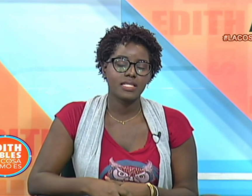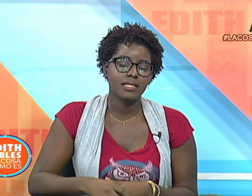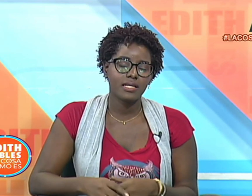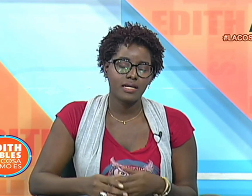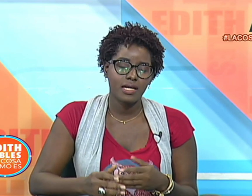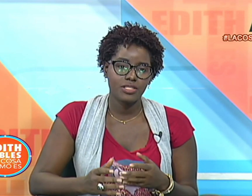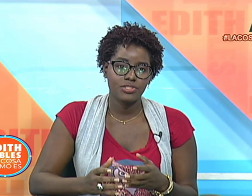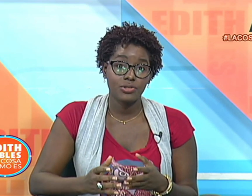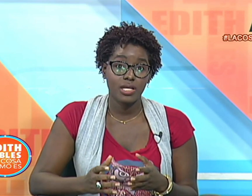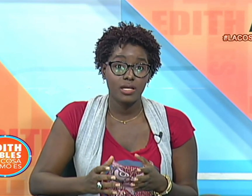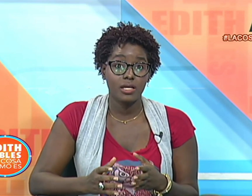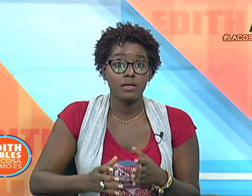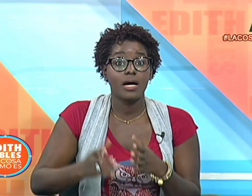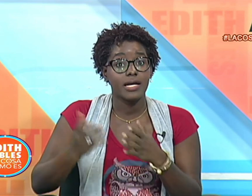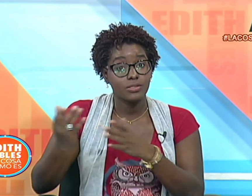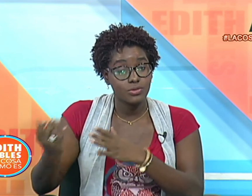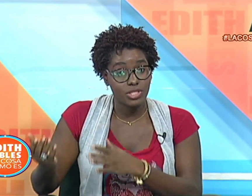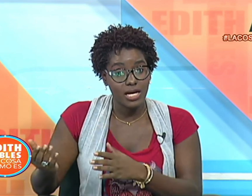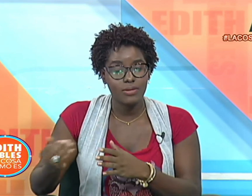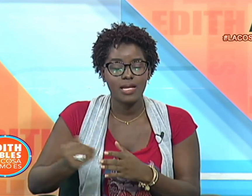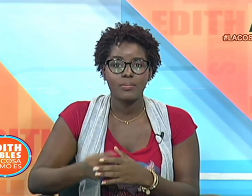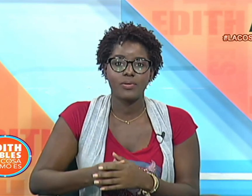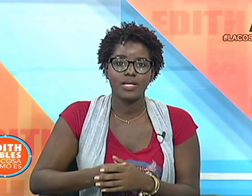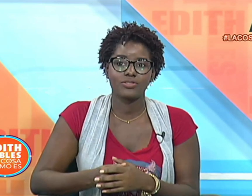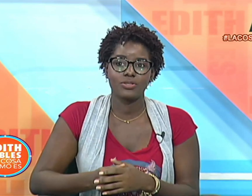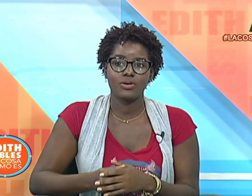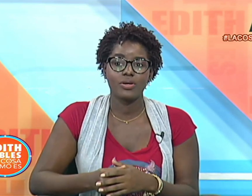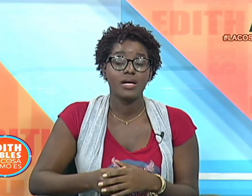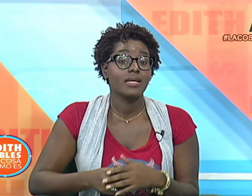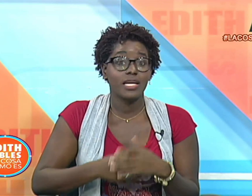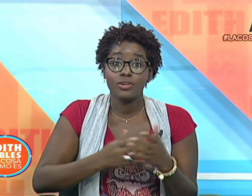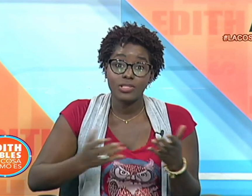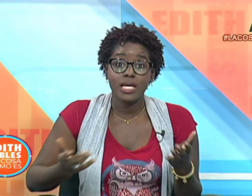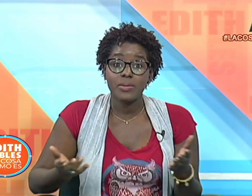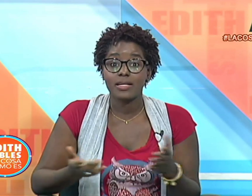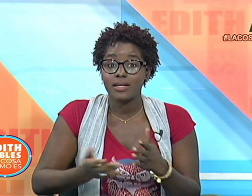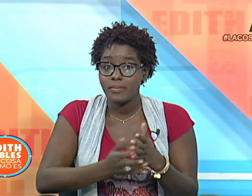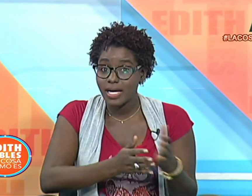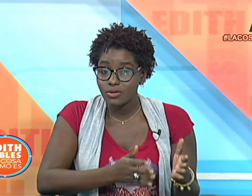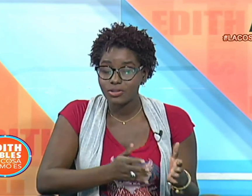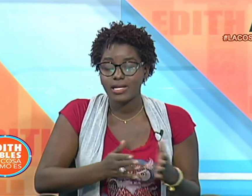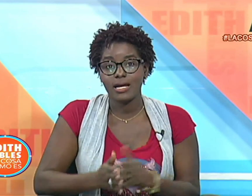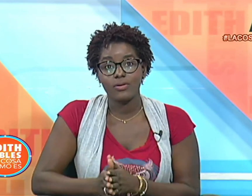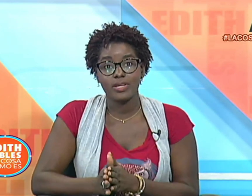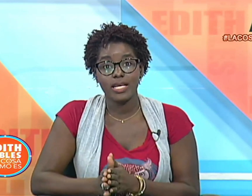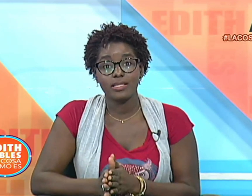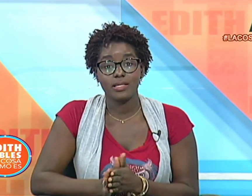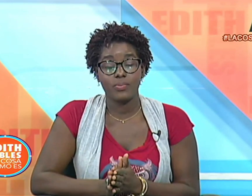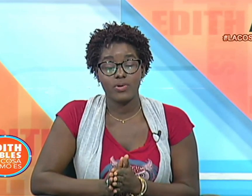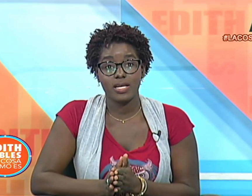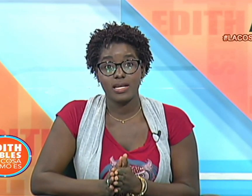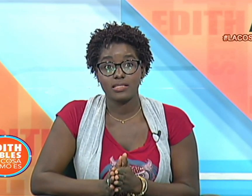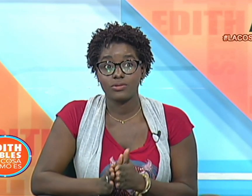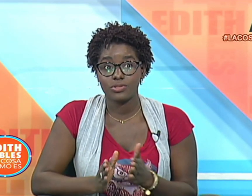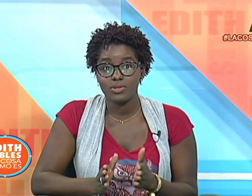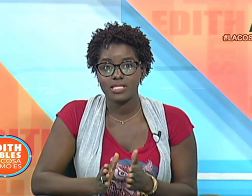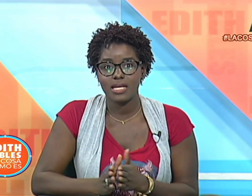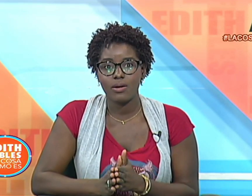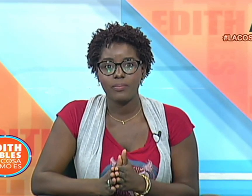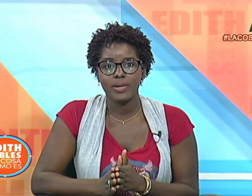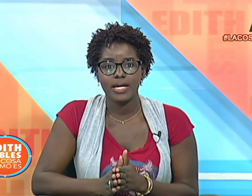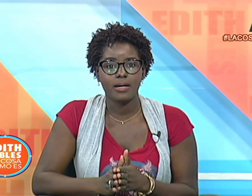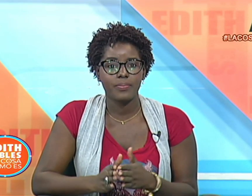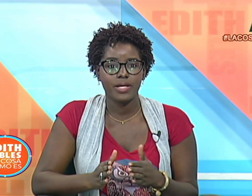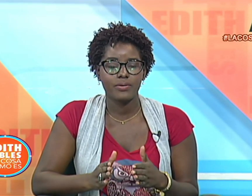el presidente ha dicho que ha escuchado a la población que no teme en remar contra la corriente porque la situación